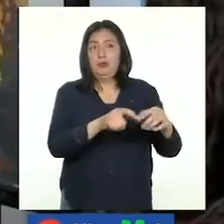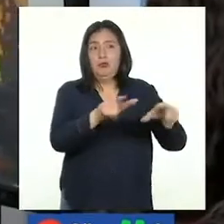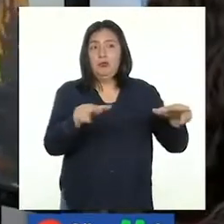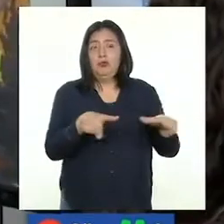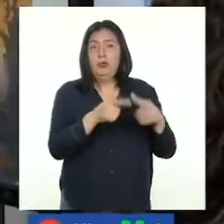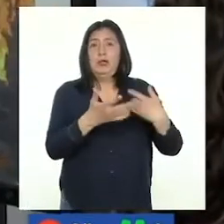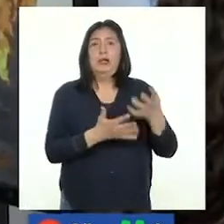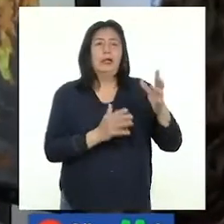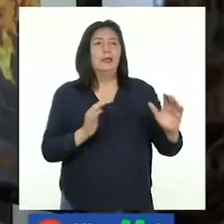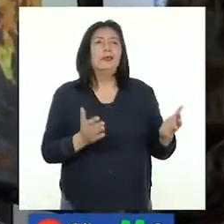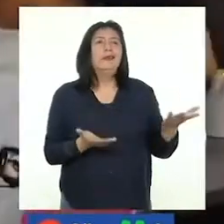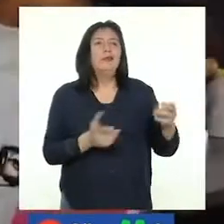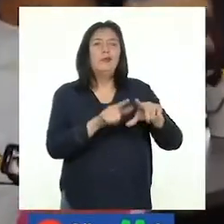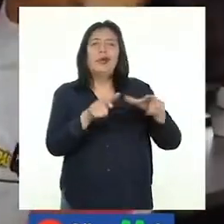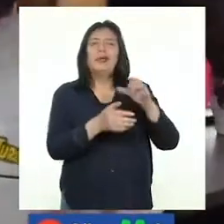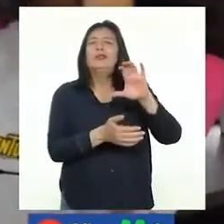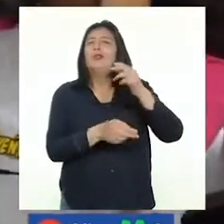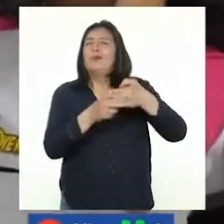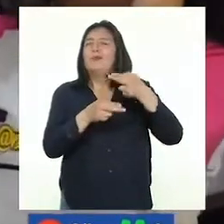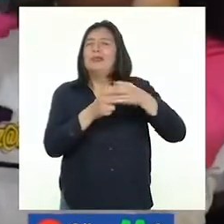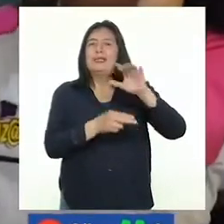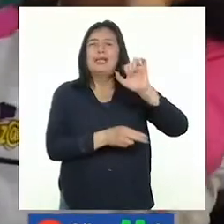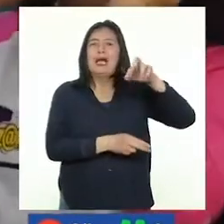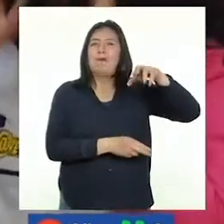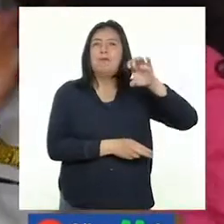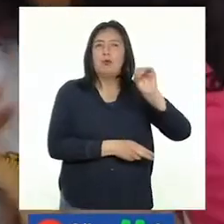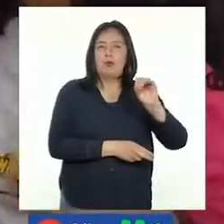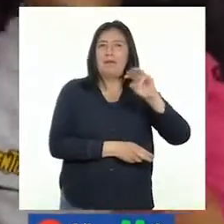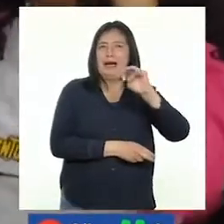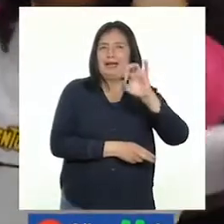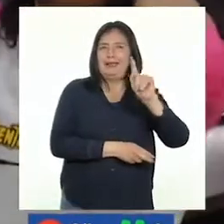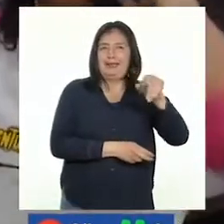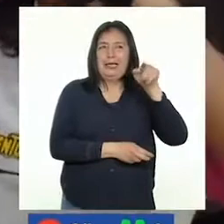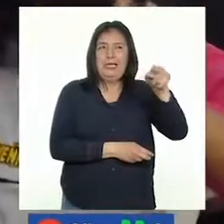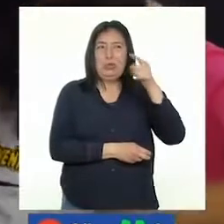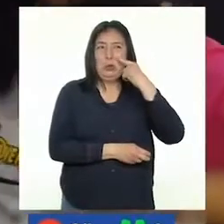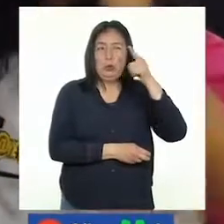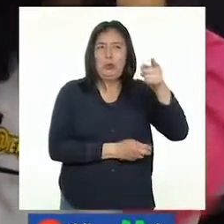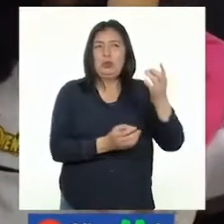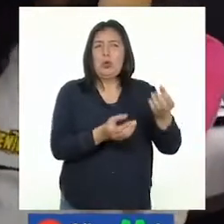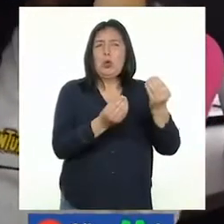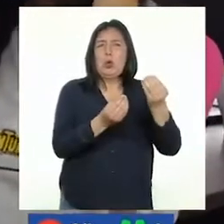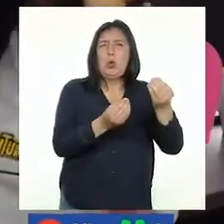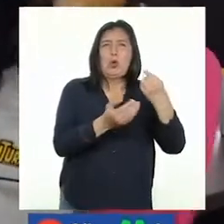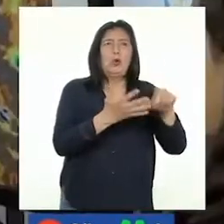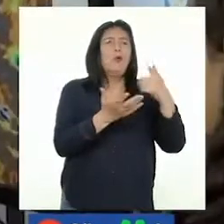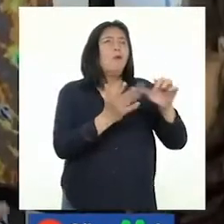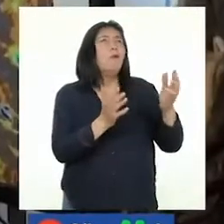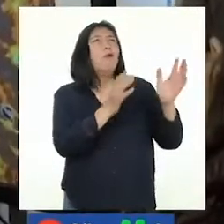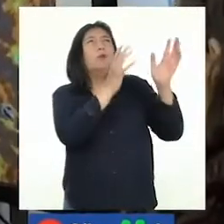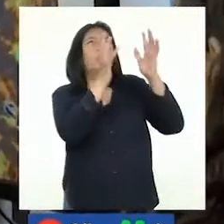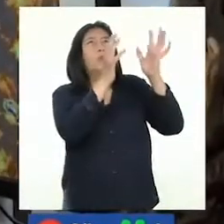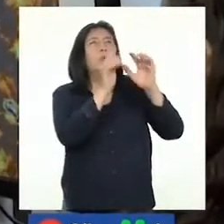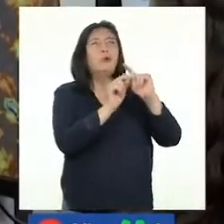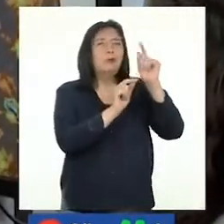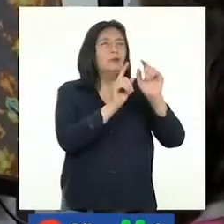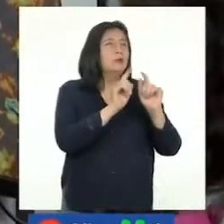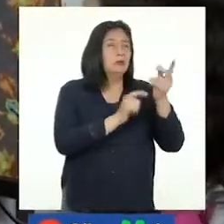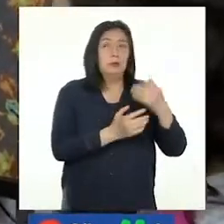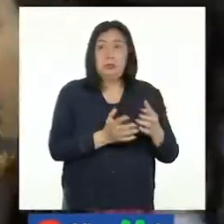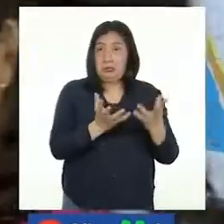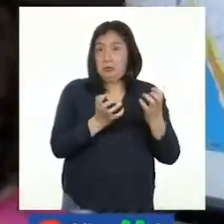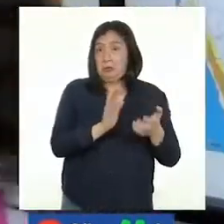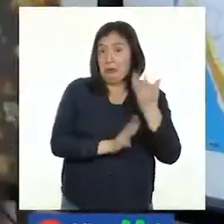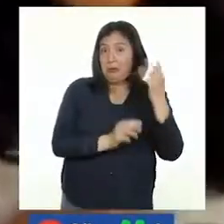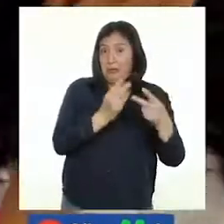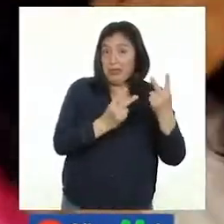meteorológica en Campo de Marte. Allí podemos conocer cómo se toman las variables meteorológicas. ¿Te parece si vamos a visitarlo